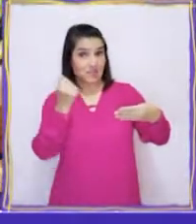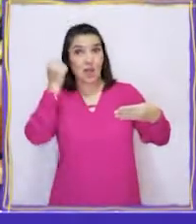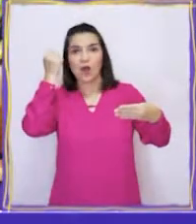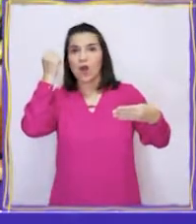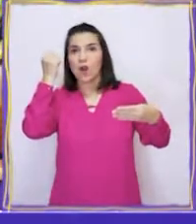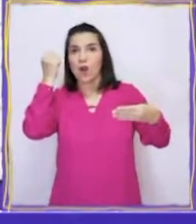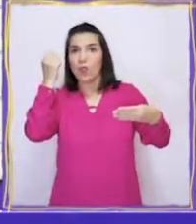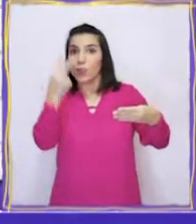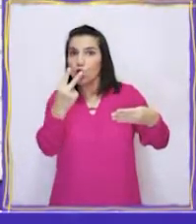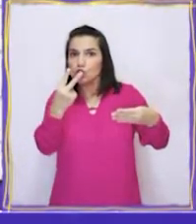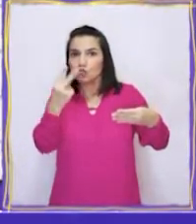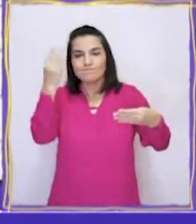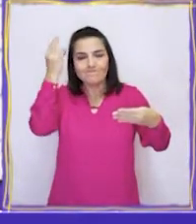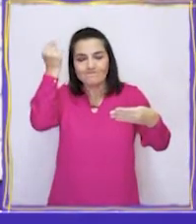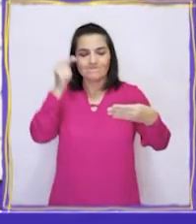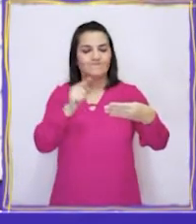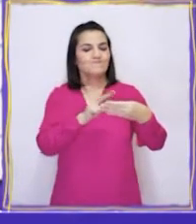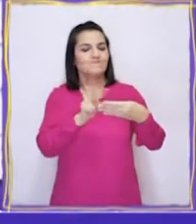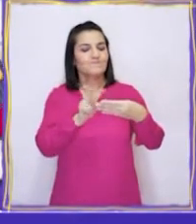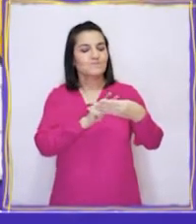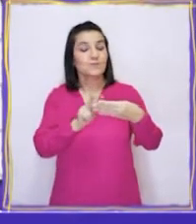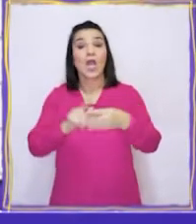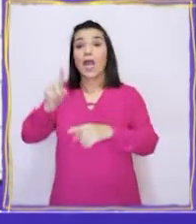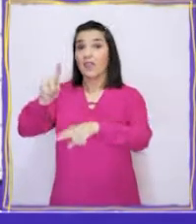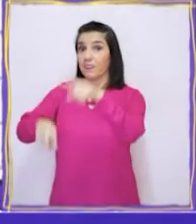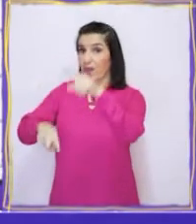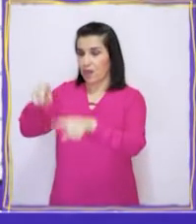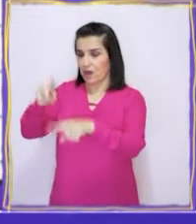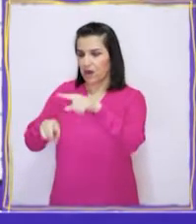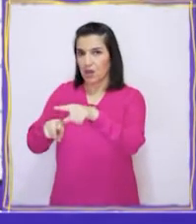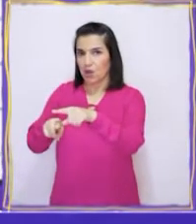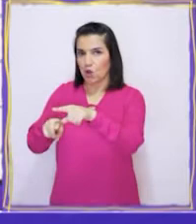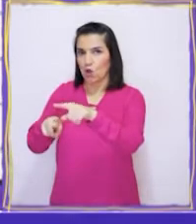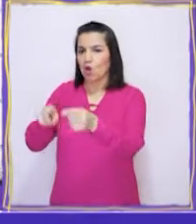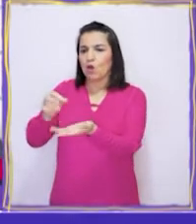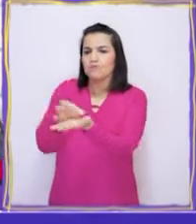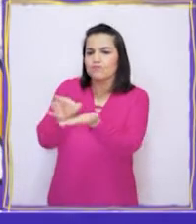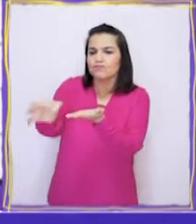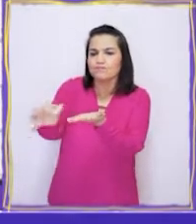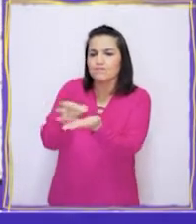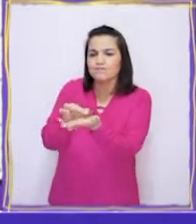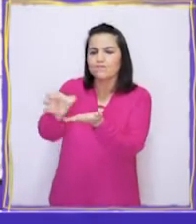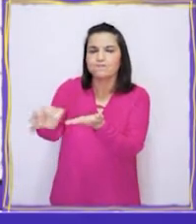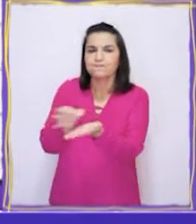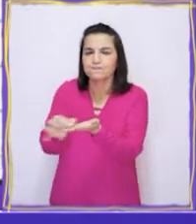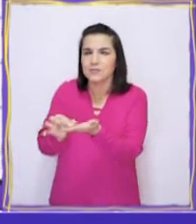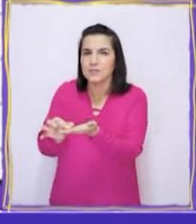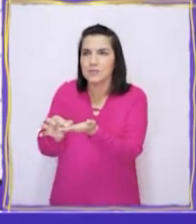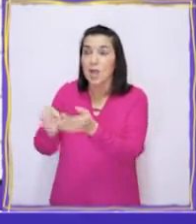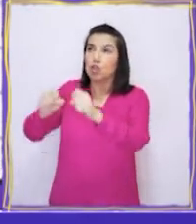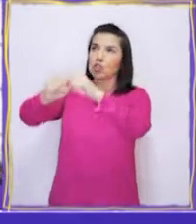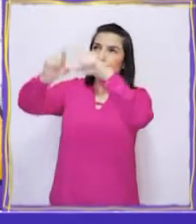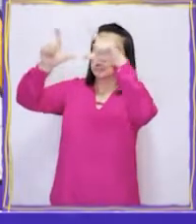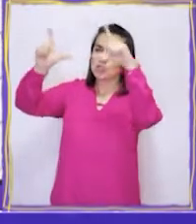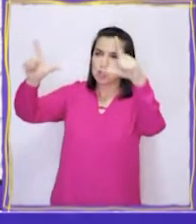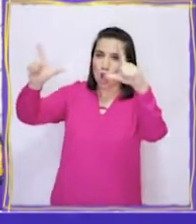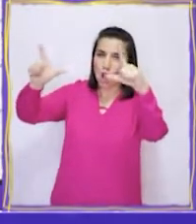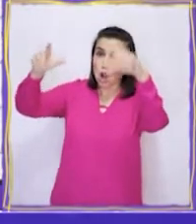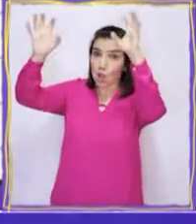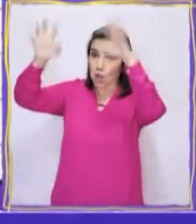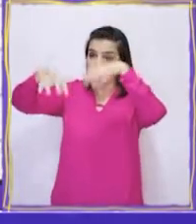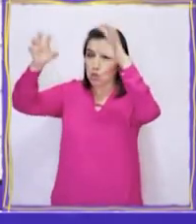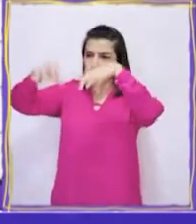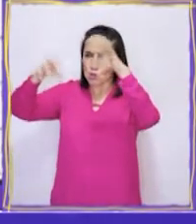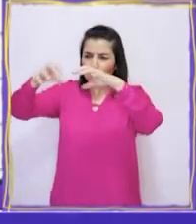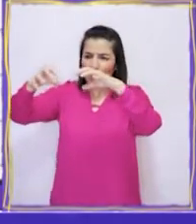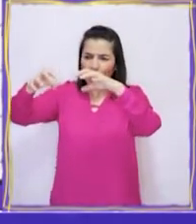Adivinanza número 2 dice: preparo el terreno y la semilla siembro, siempre esperando que el sol